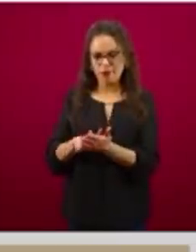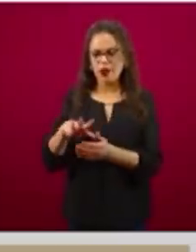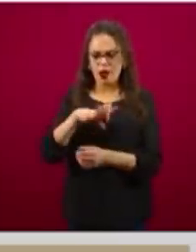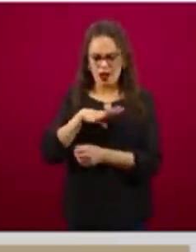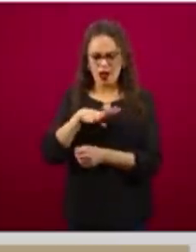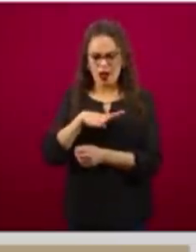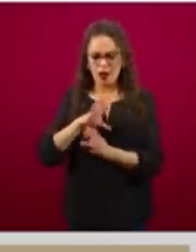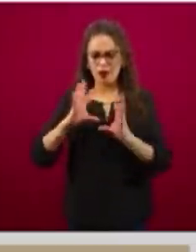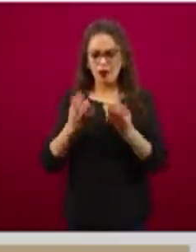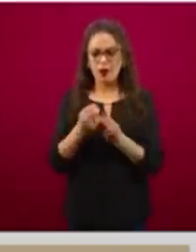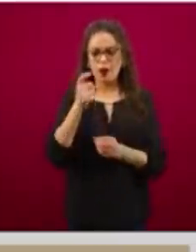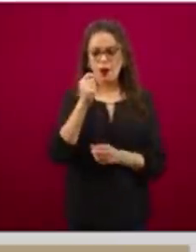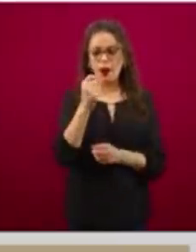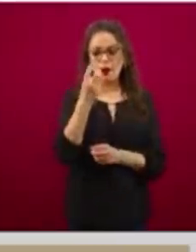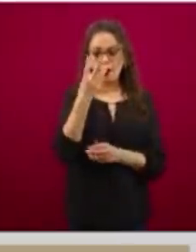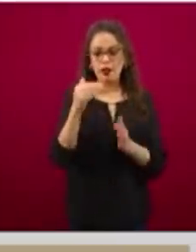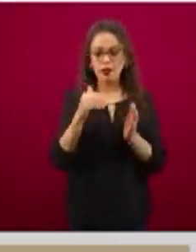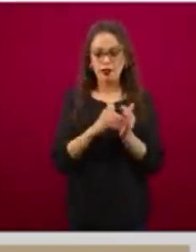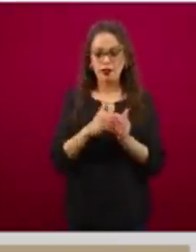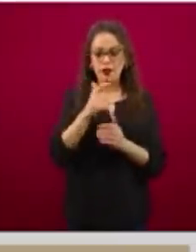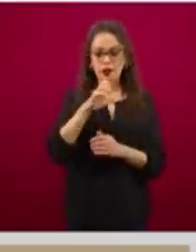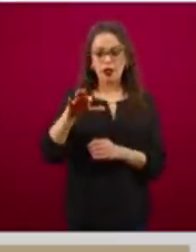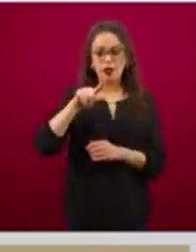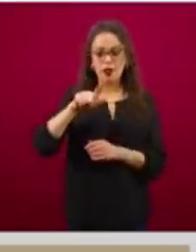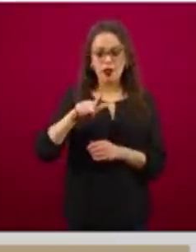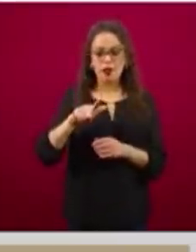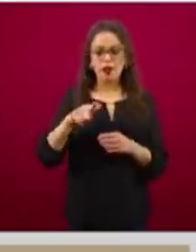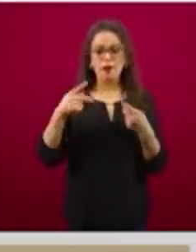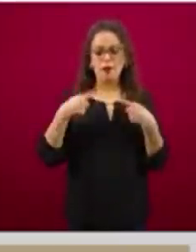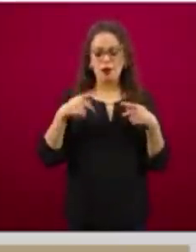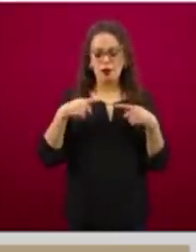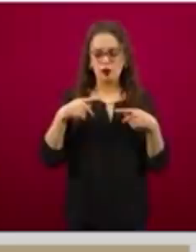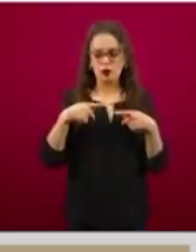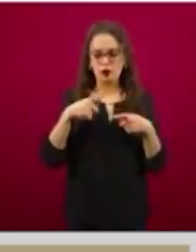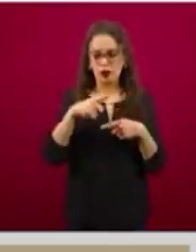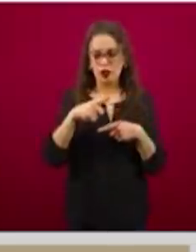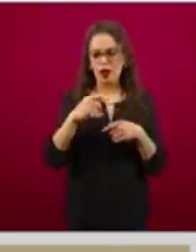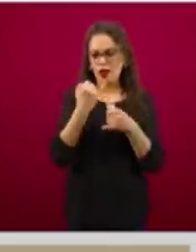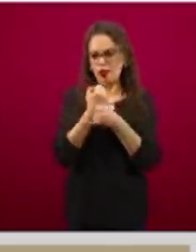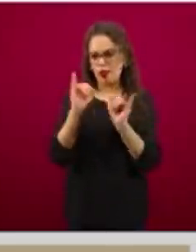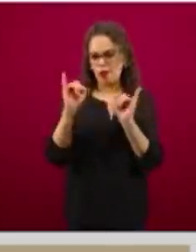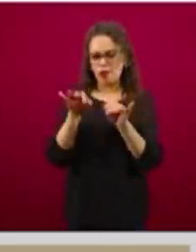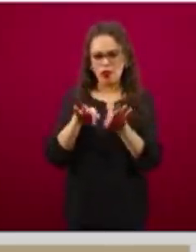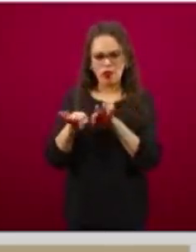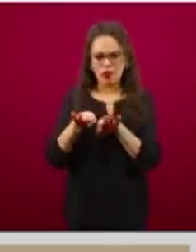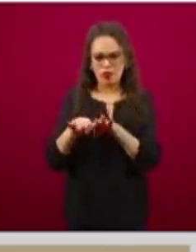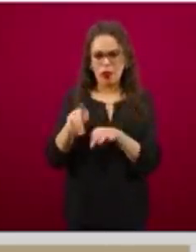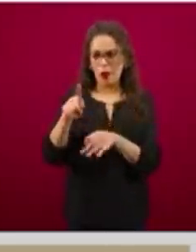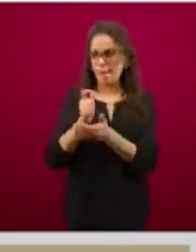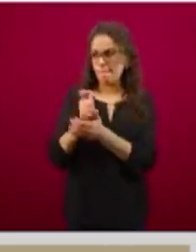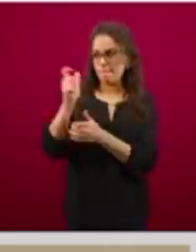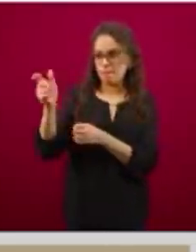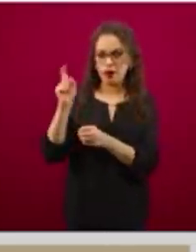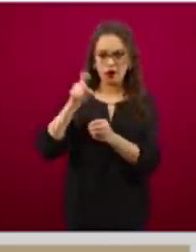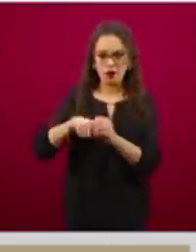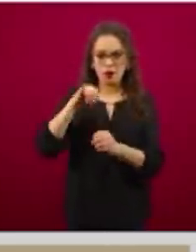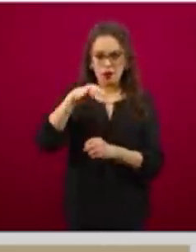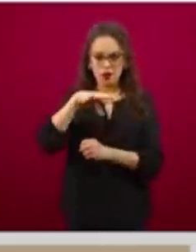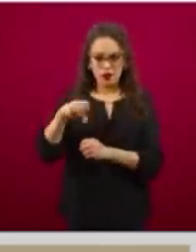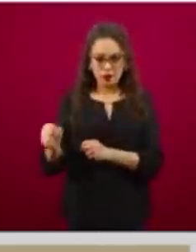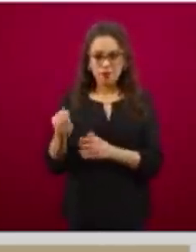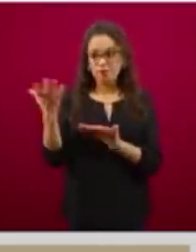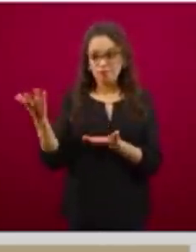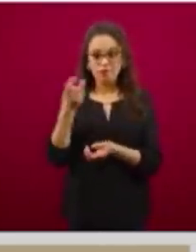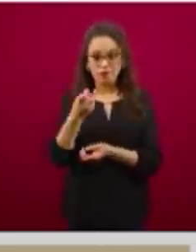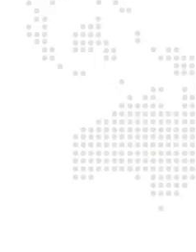23 mil 717 trabajadores independientes que al pagar su aseguramiento pues son susceptibles de obtener también